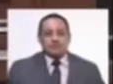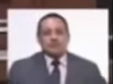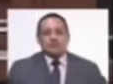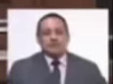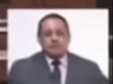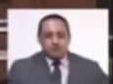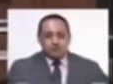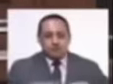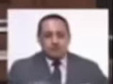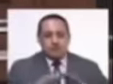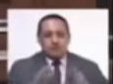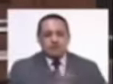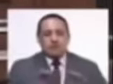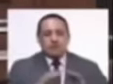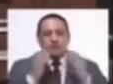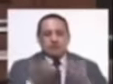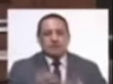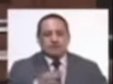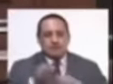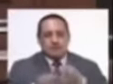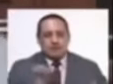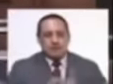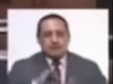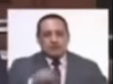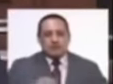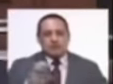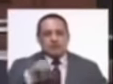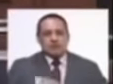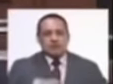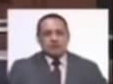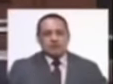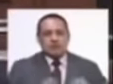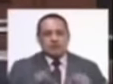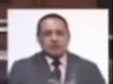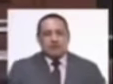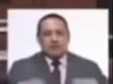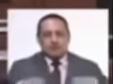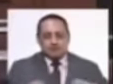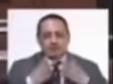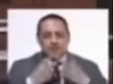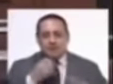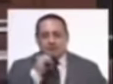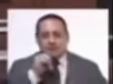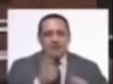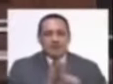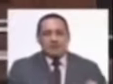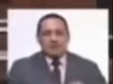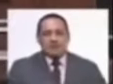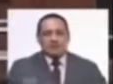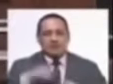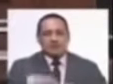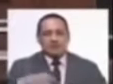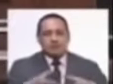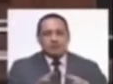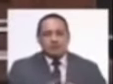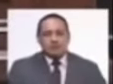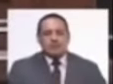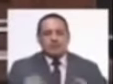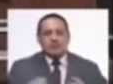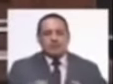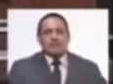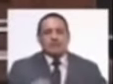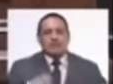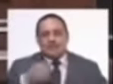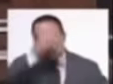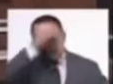presidenta, estimados colegas, debo reiterar que el Jurado Nacional de Elecciones permitió ilegalmente la inscripción de la plancha que integraban el señor